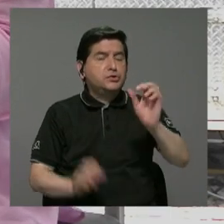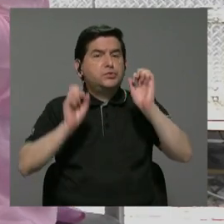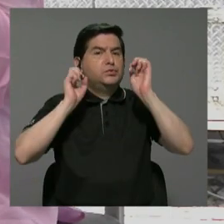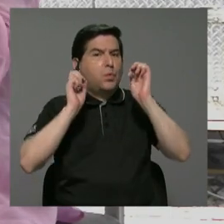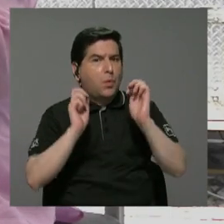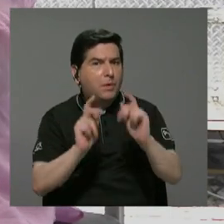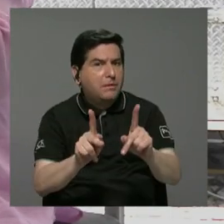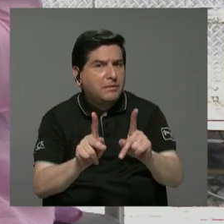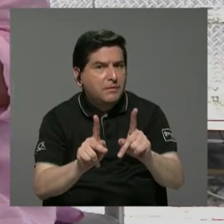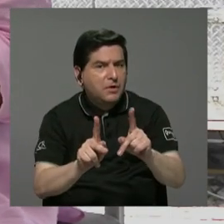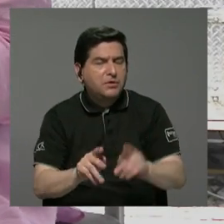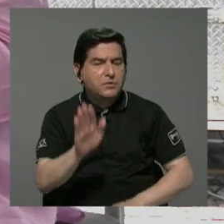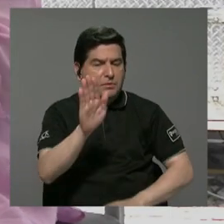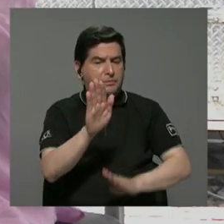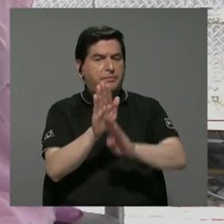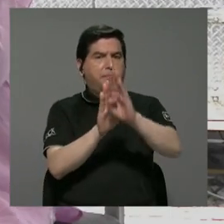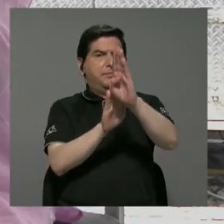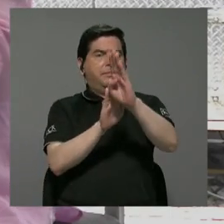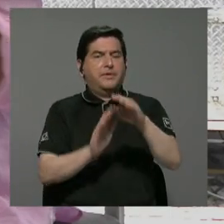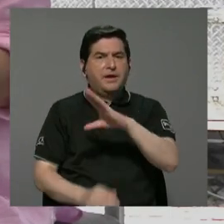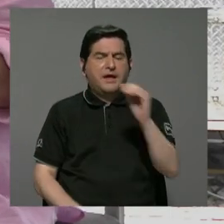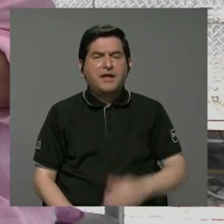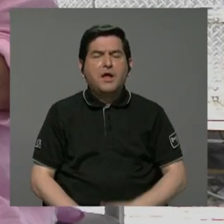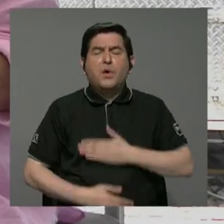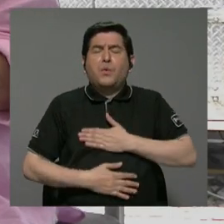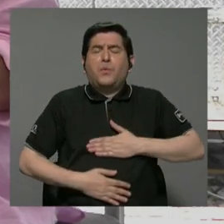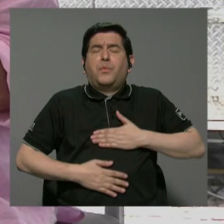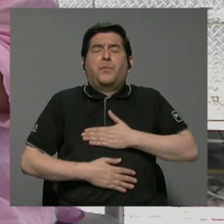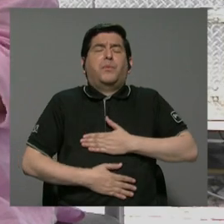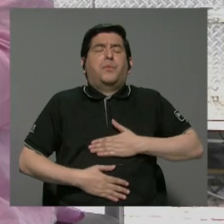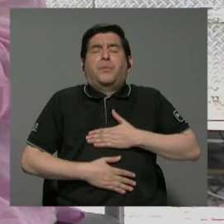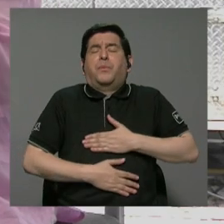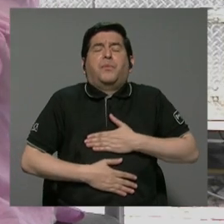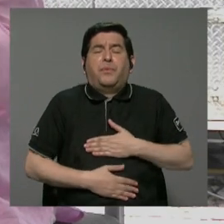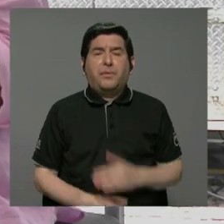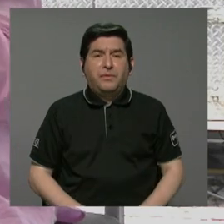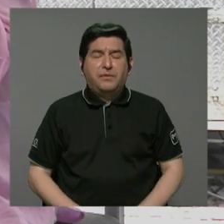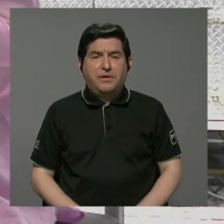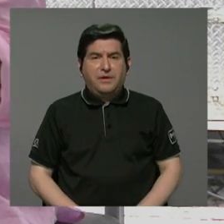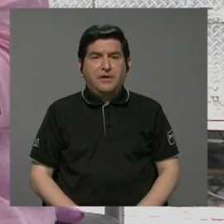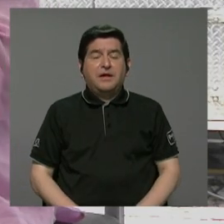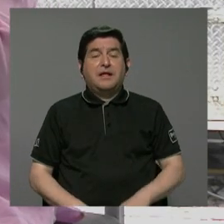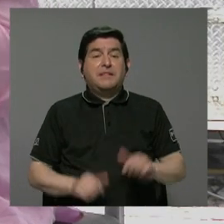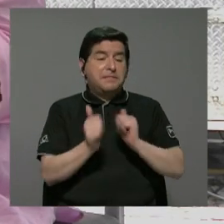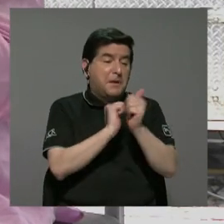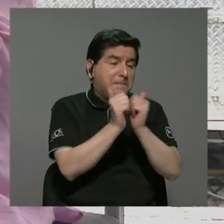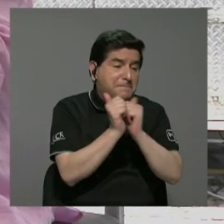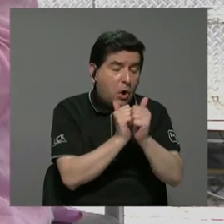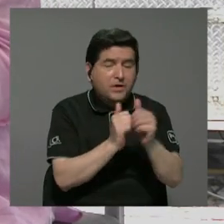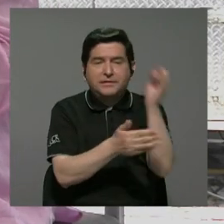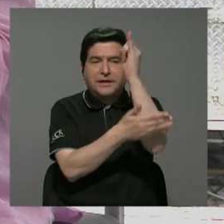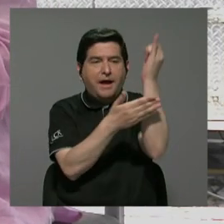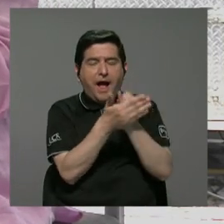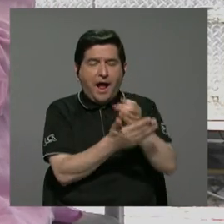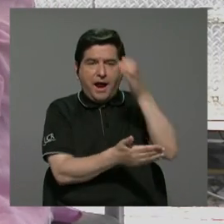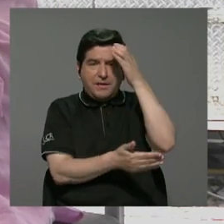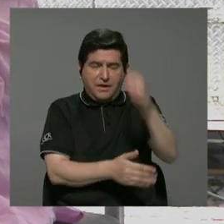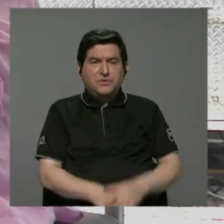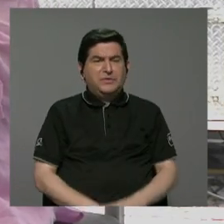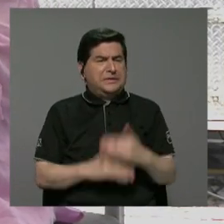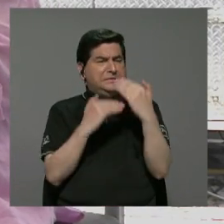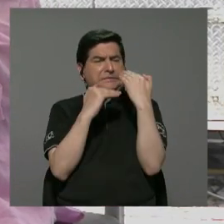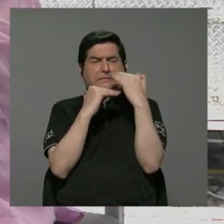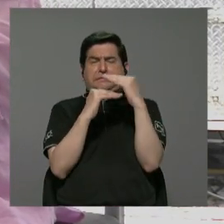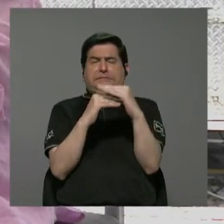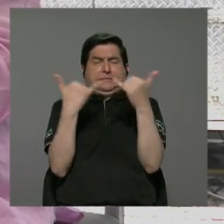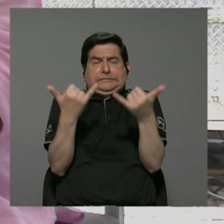posibilidades de desarrollo y de disfrute de la recreación, de los deportes, del arte, la cultura, está muy limitado